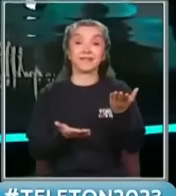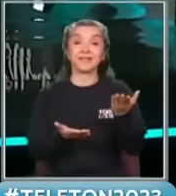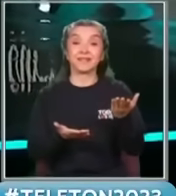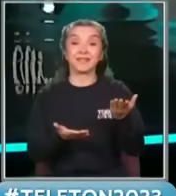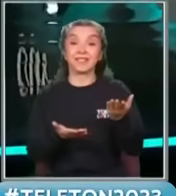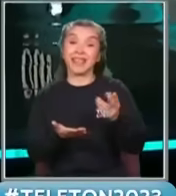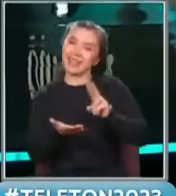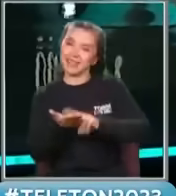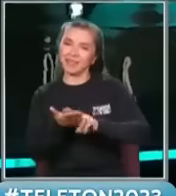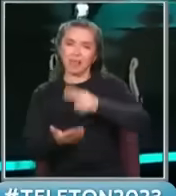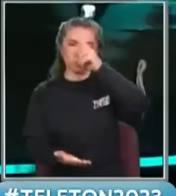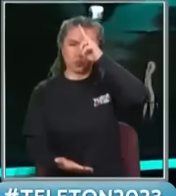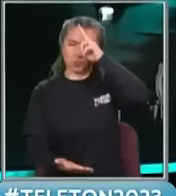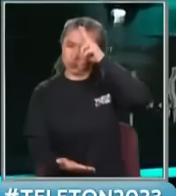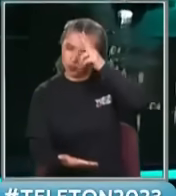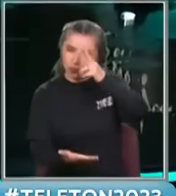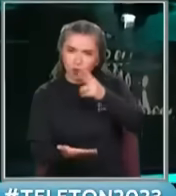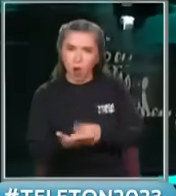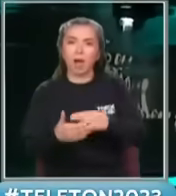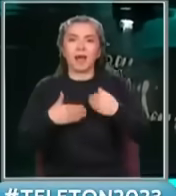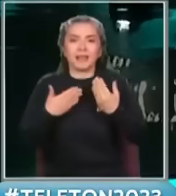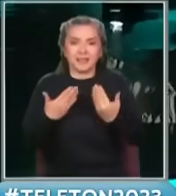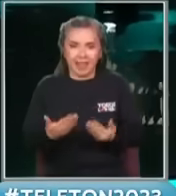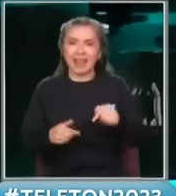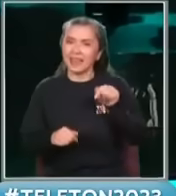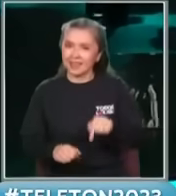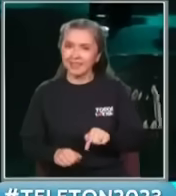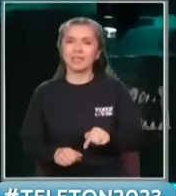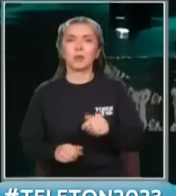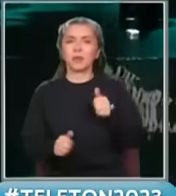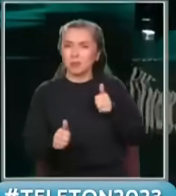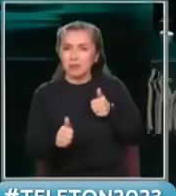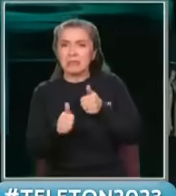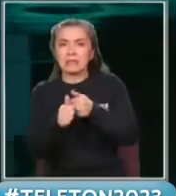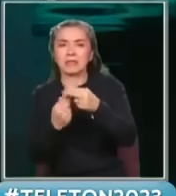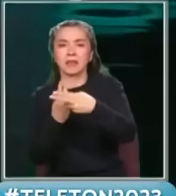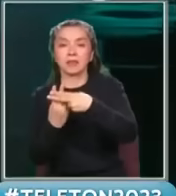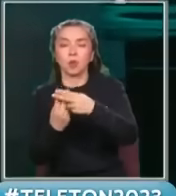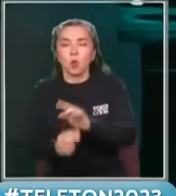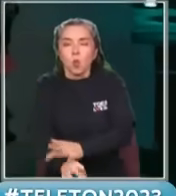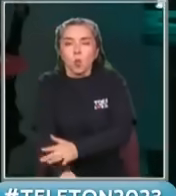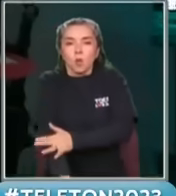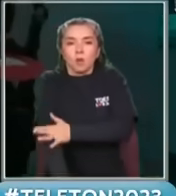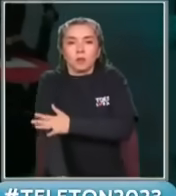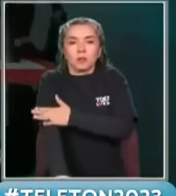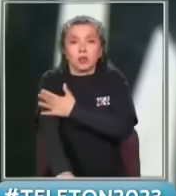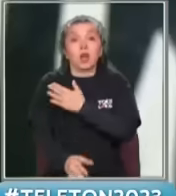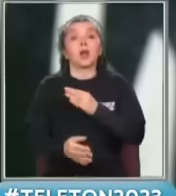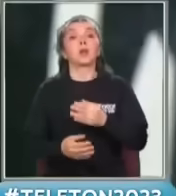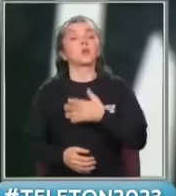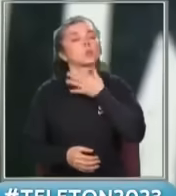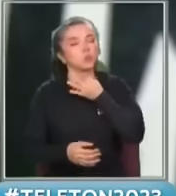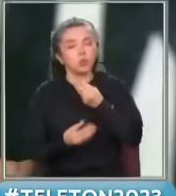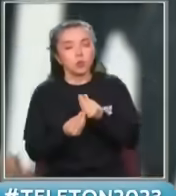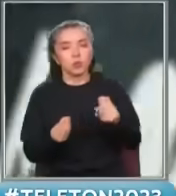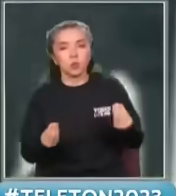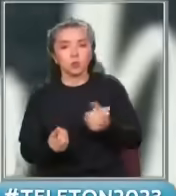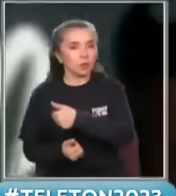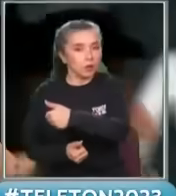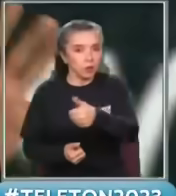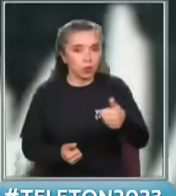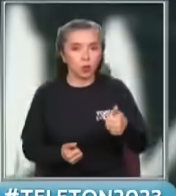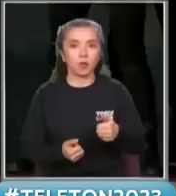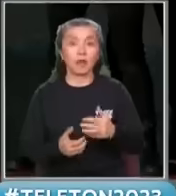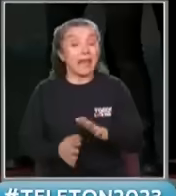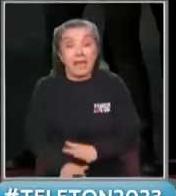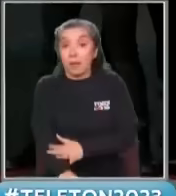De verdad es un honor estar acá. Cada vez que uno se acerca a Teletón es emocionante. ¿Cómo están? Mucho gusto a todos. Y es tan emocionante